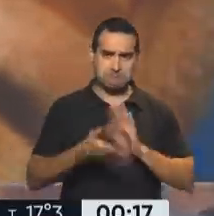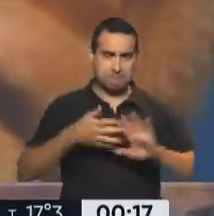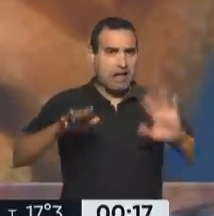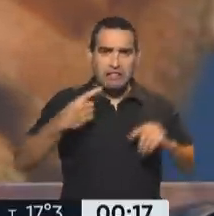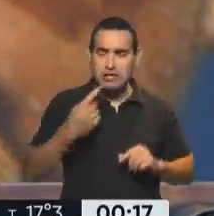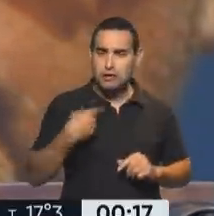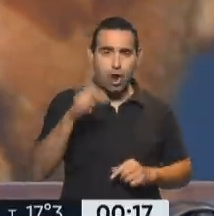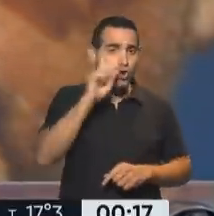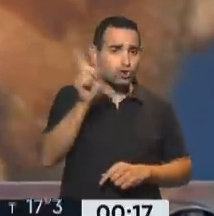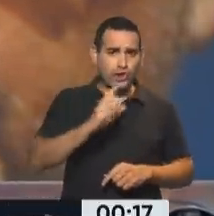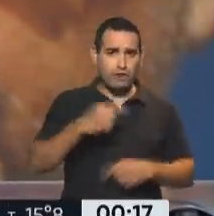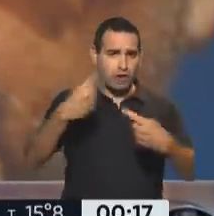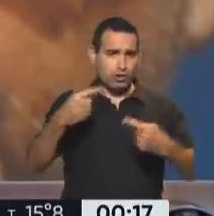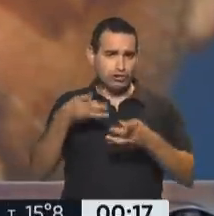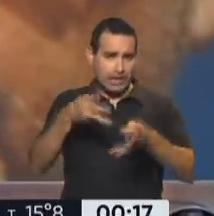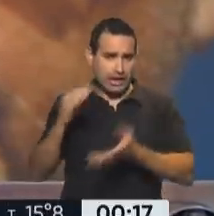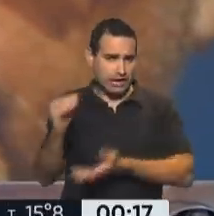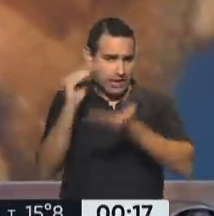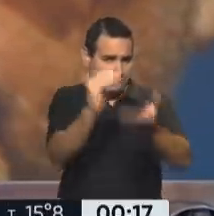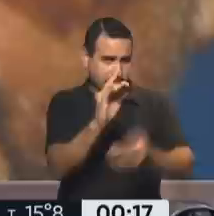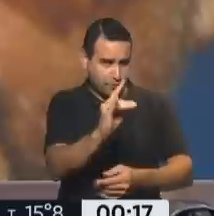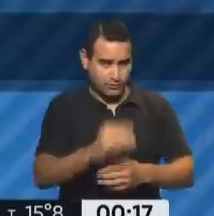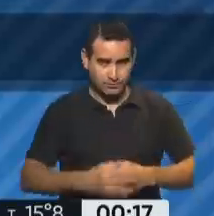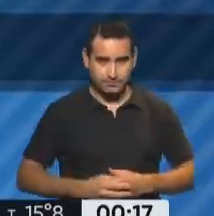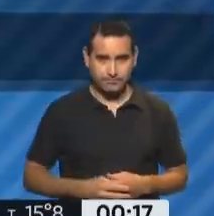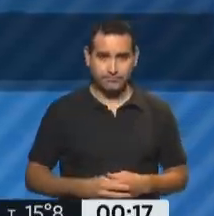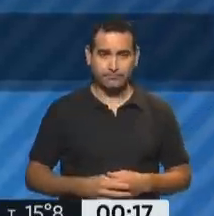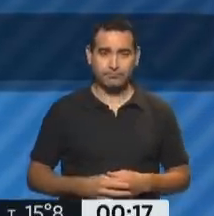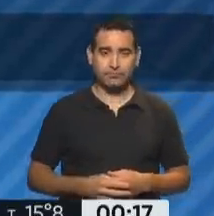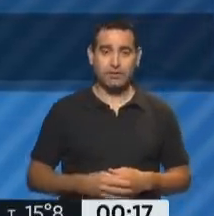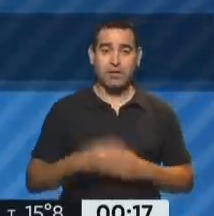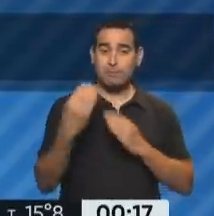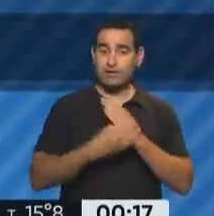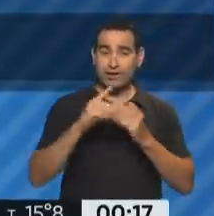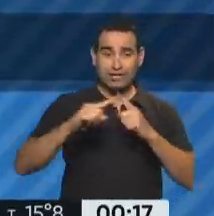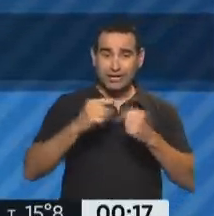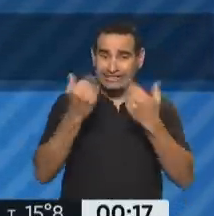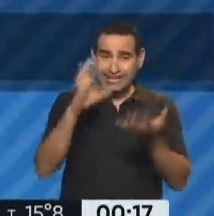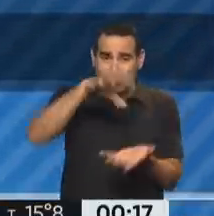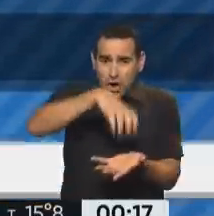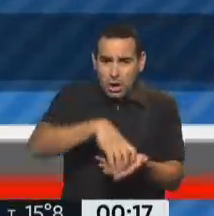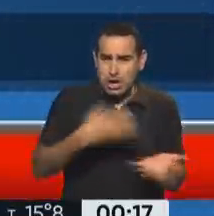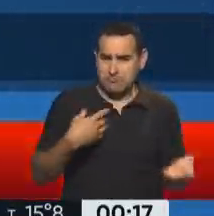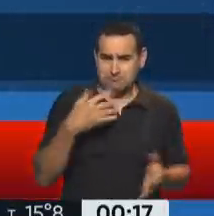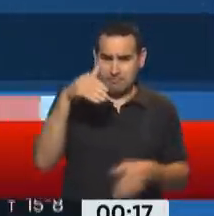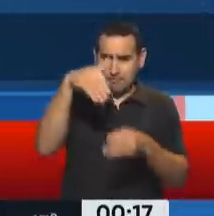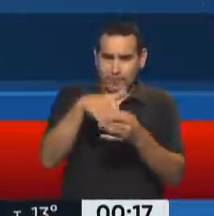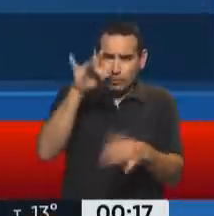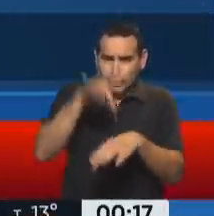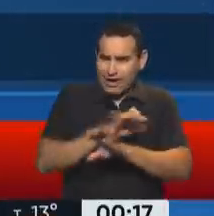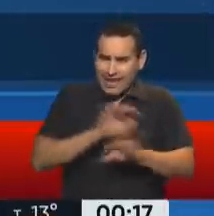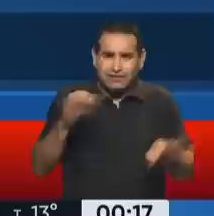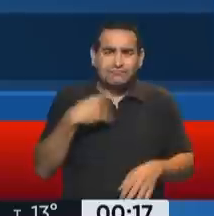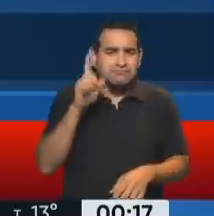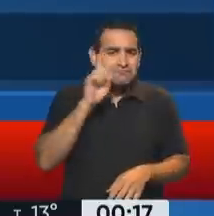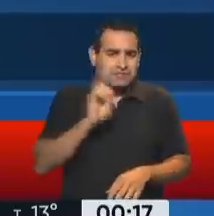al tanto del envío de este material bélico a Bolivia. La Cancillería no tuvo ninguna intervención en envío de ningún